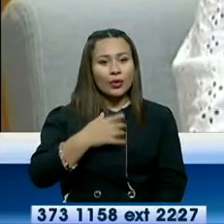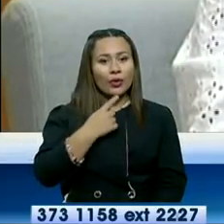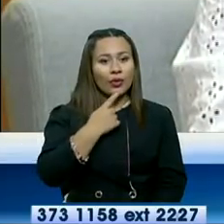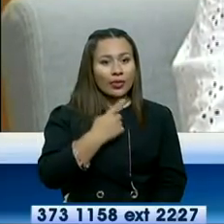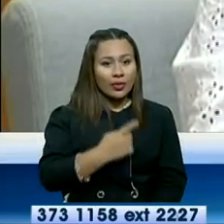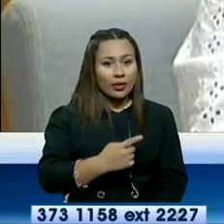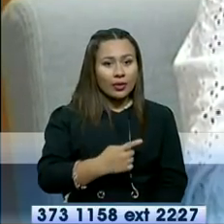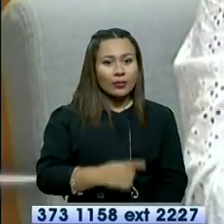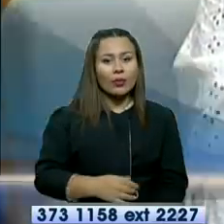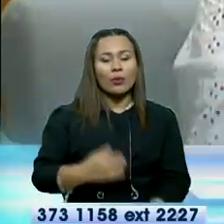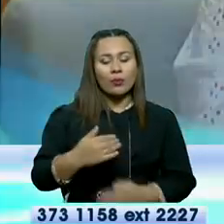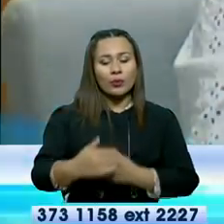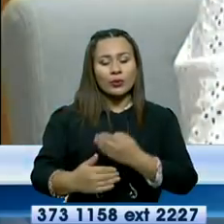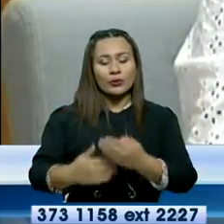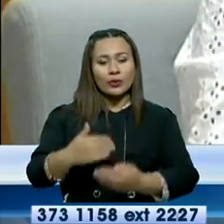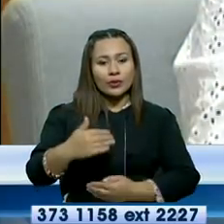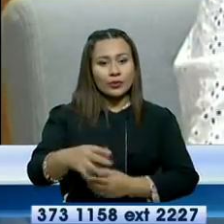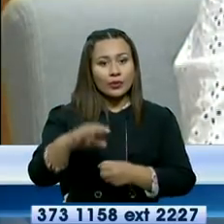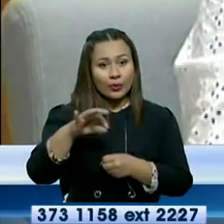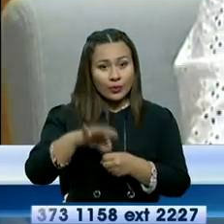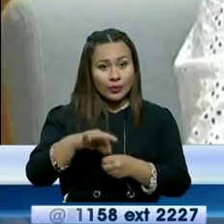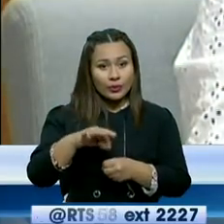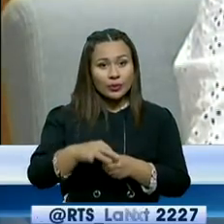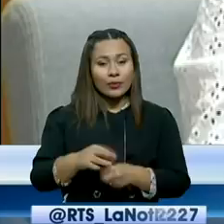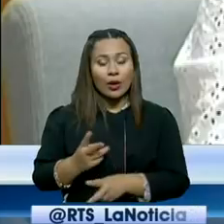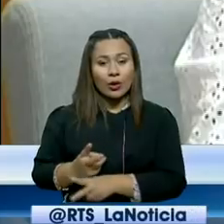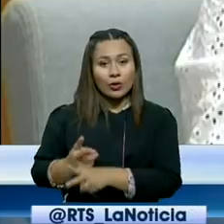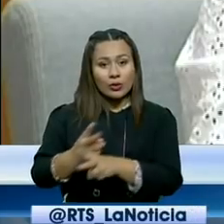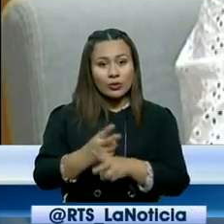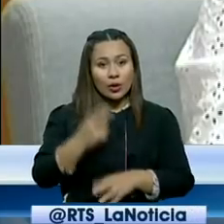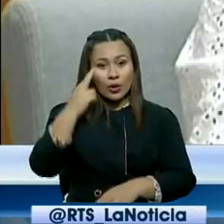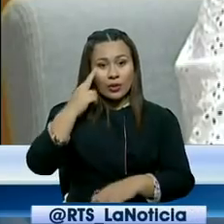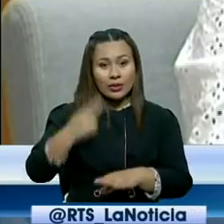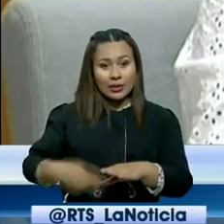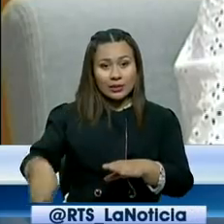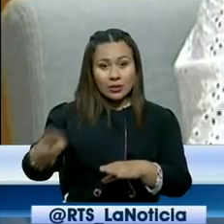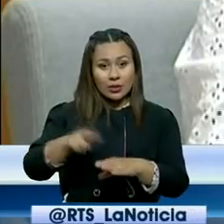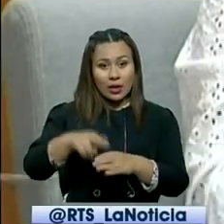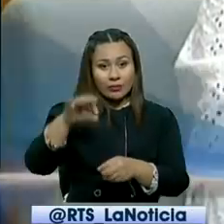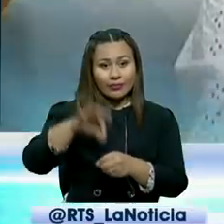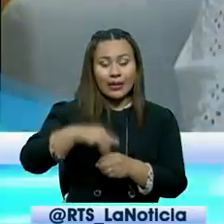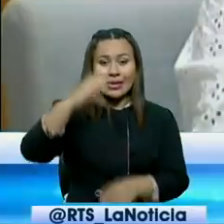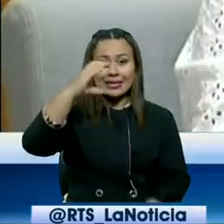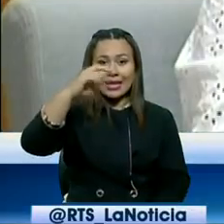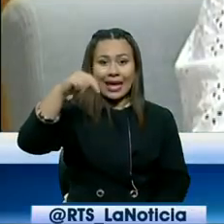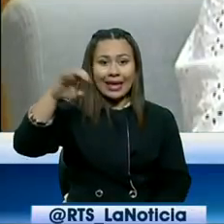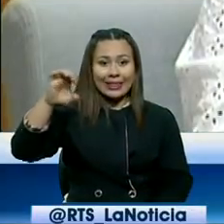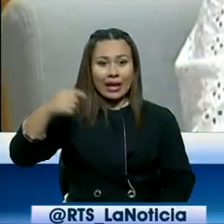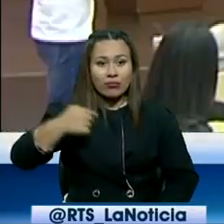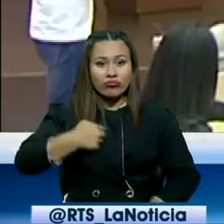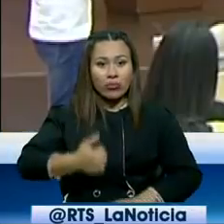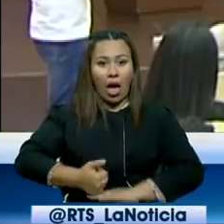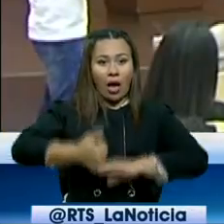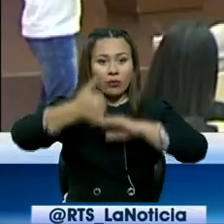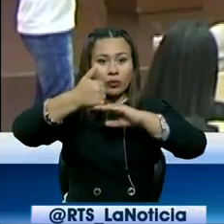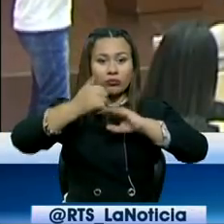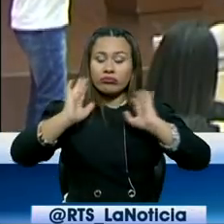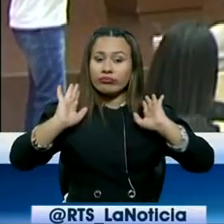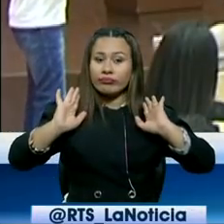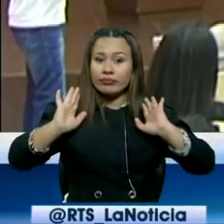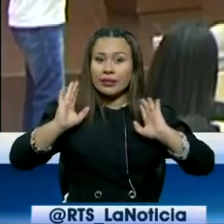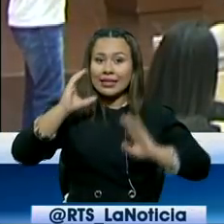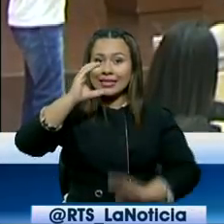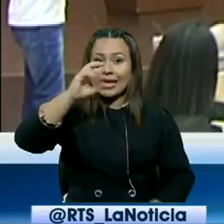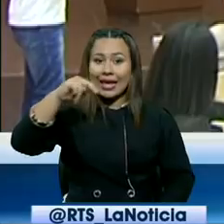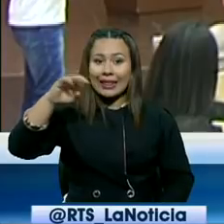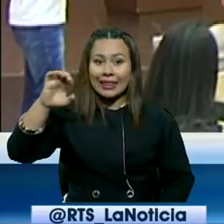que en proceso electoral, el Consejo Nacional Electoral es la máxima autoridad. El CNE